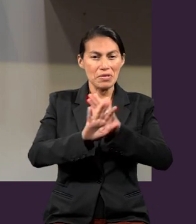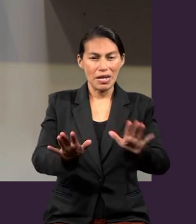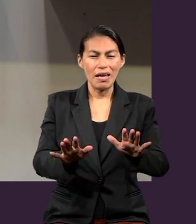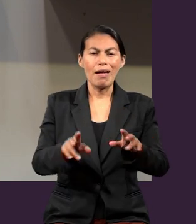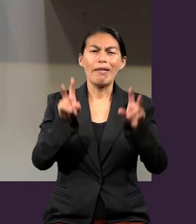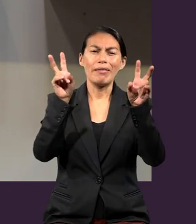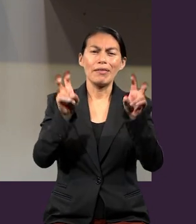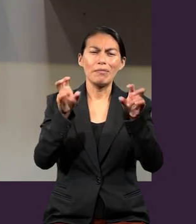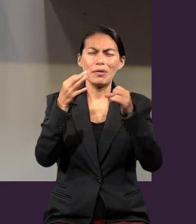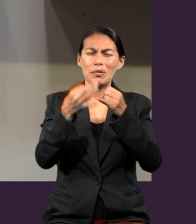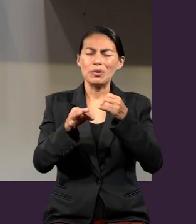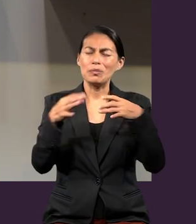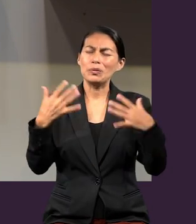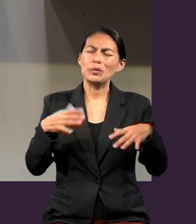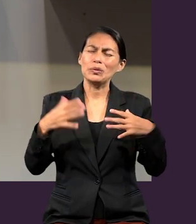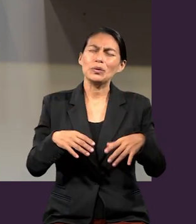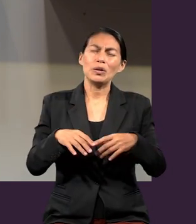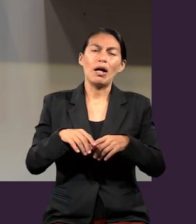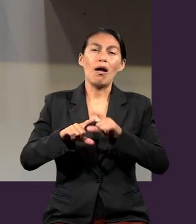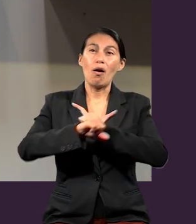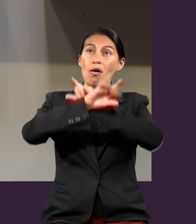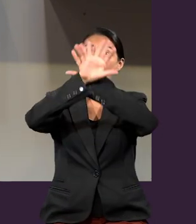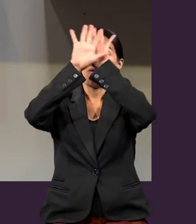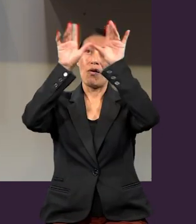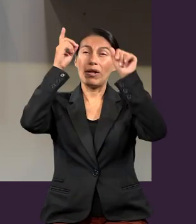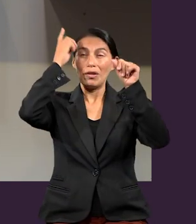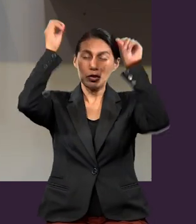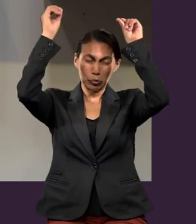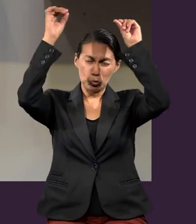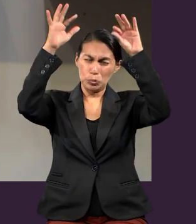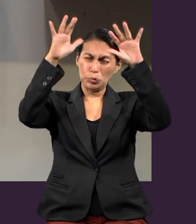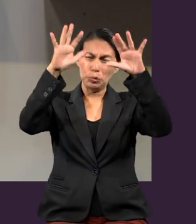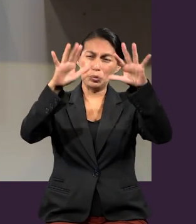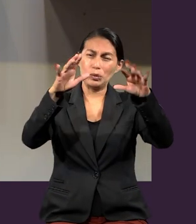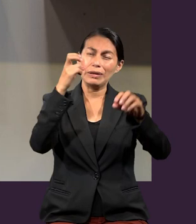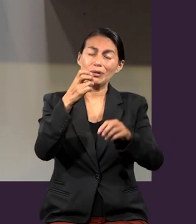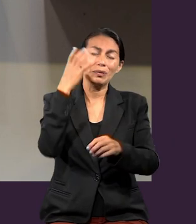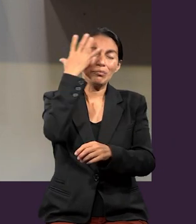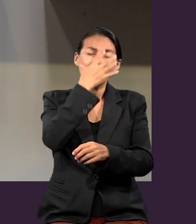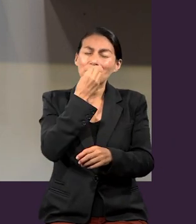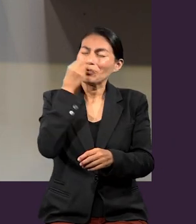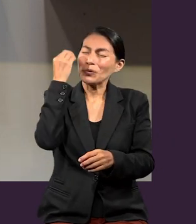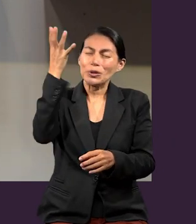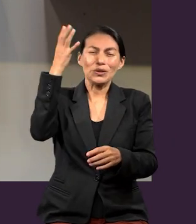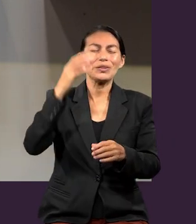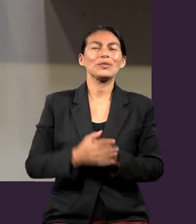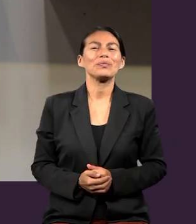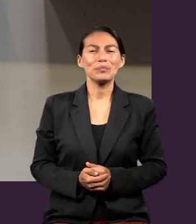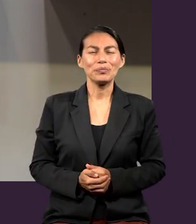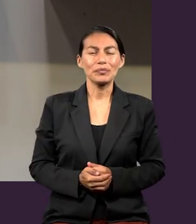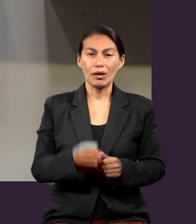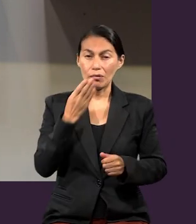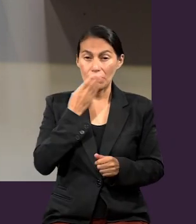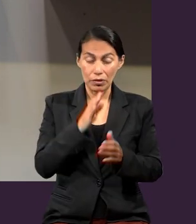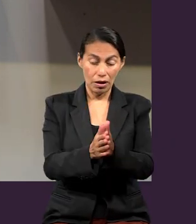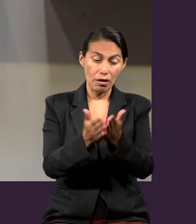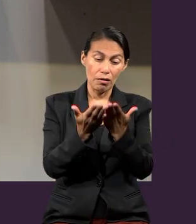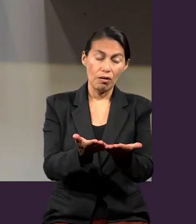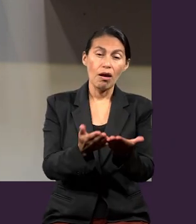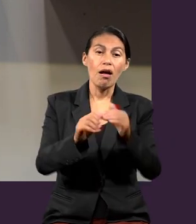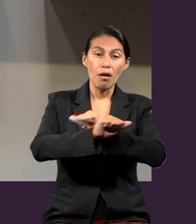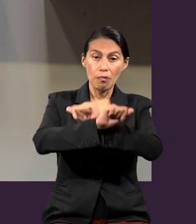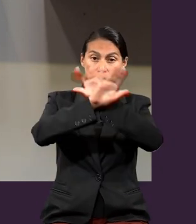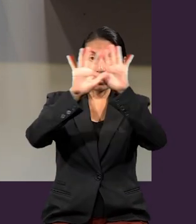trimestre con este tema. Encendidos con la gloria de Dios. Es cierto que el libro de Apocalipsis nos